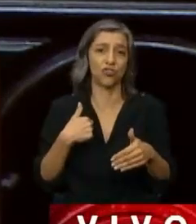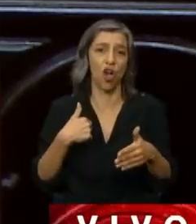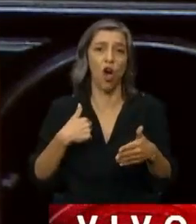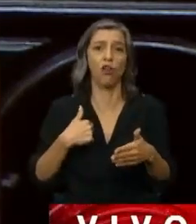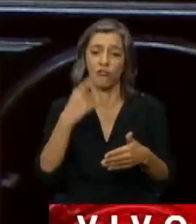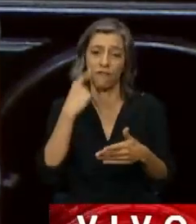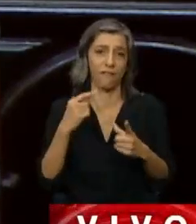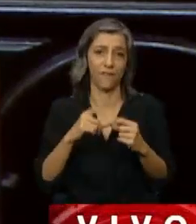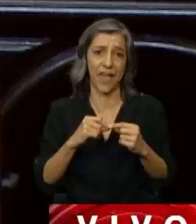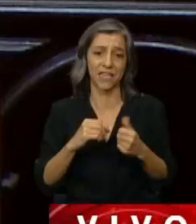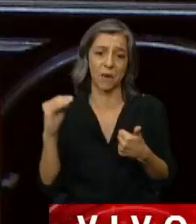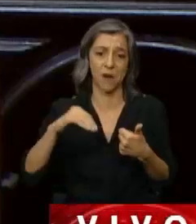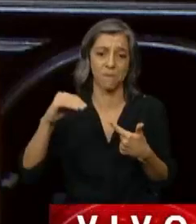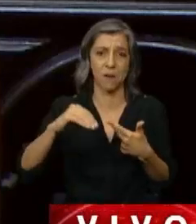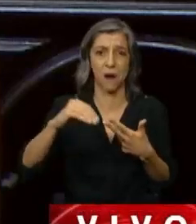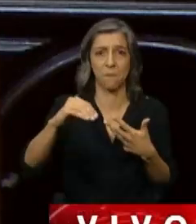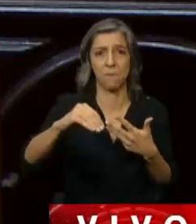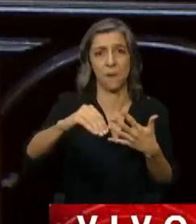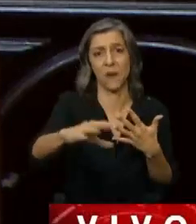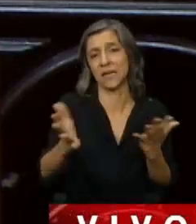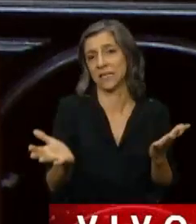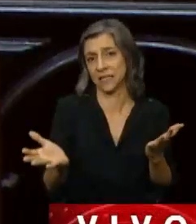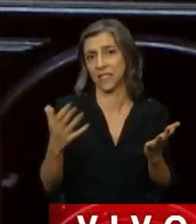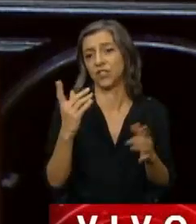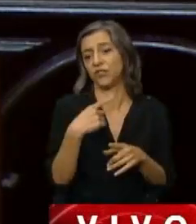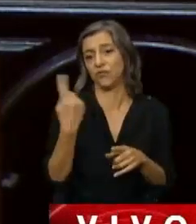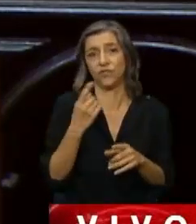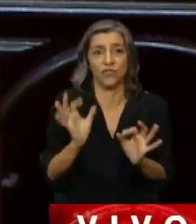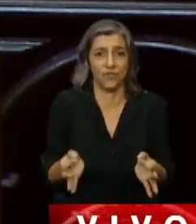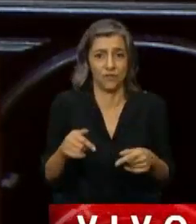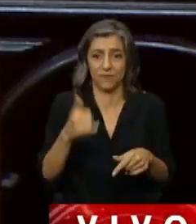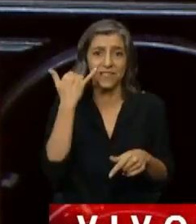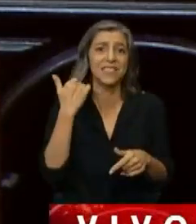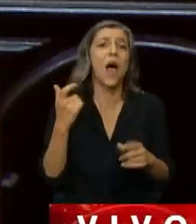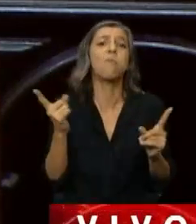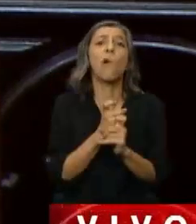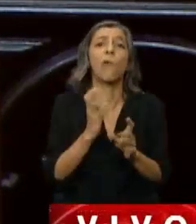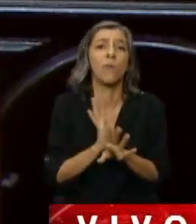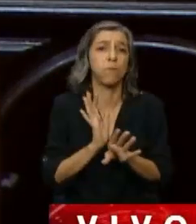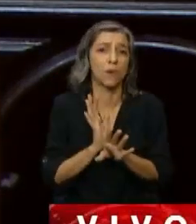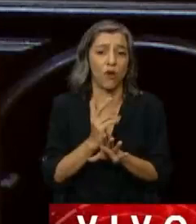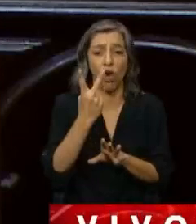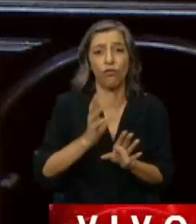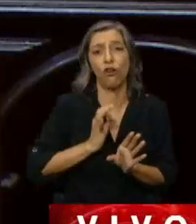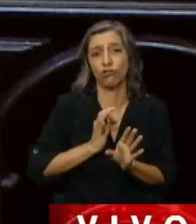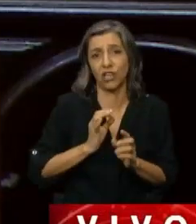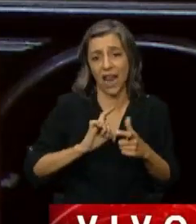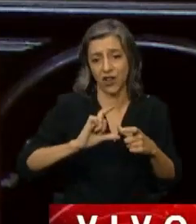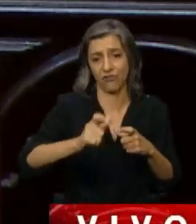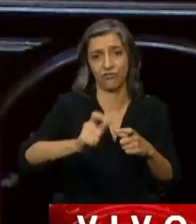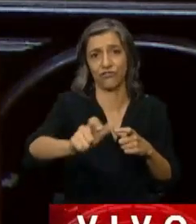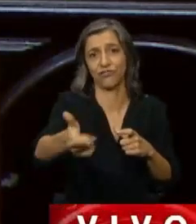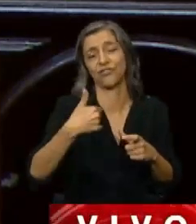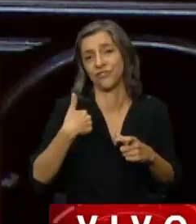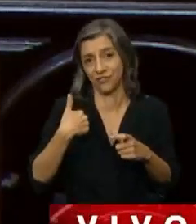problema aún mayor que el que ya tenemos con las elecciones cada 2 años, que es que vamos a estirar mucho más los plazos electorales.